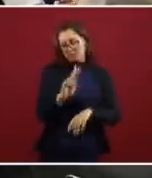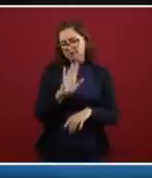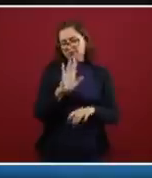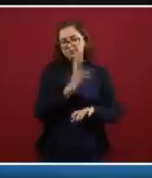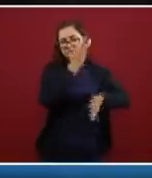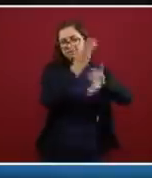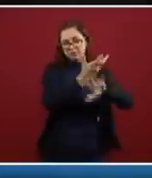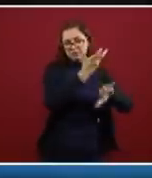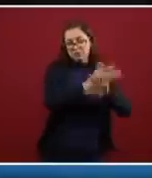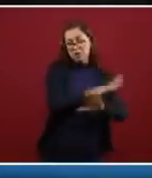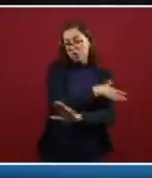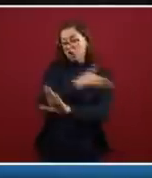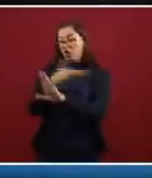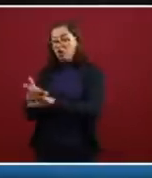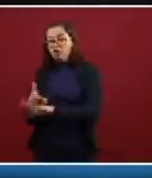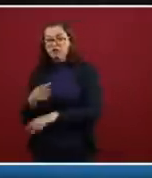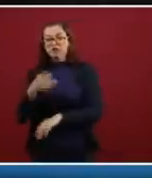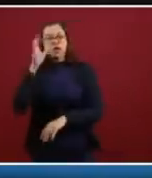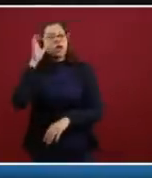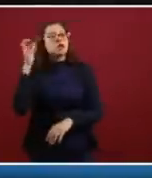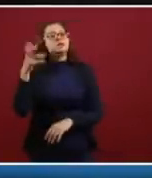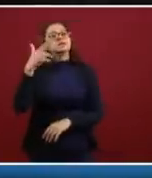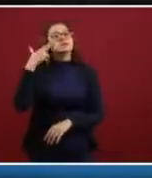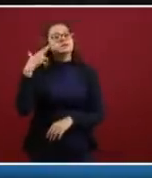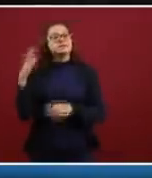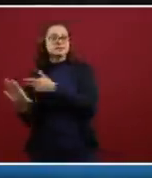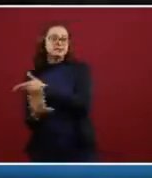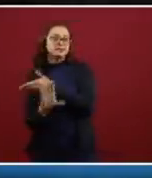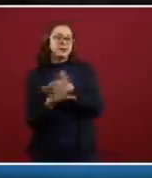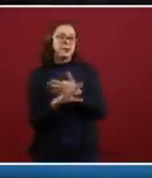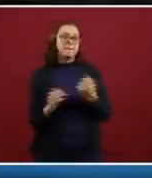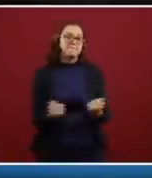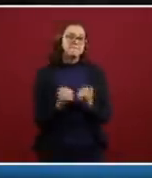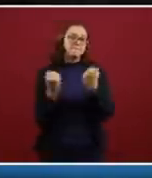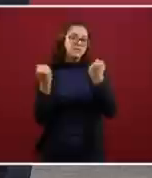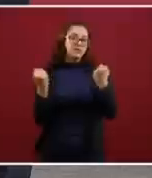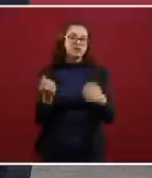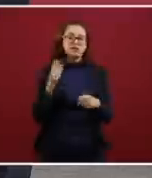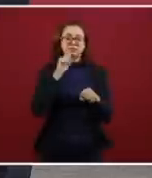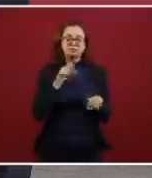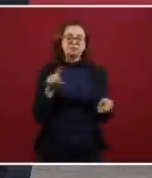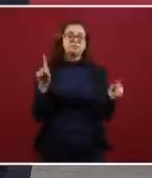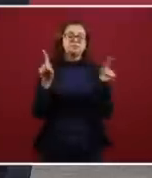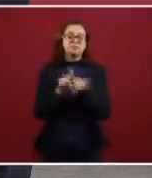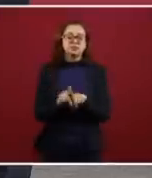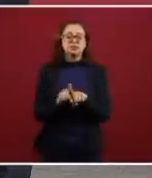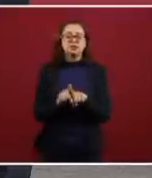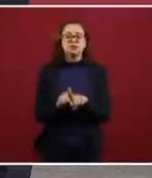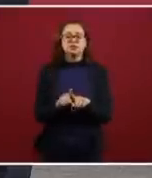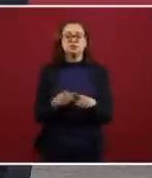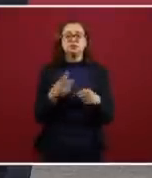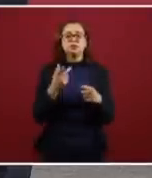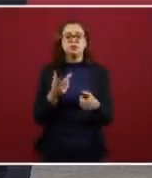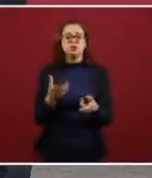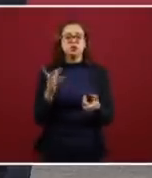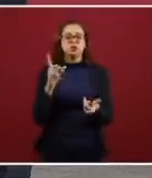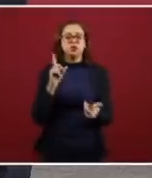y China. Y por otro lado también hablan de el estancamiento que hay en el